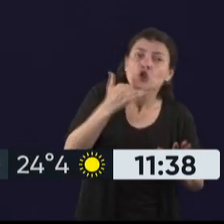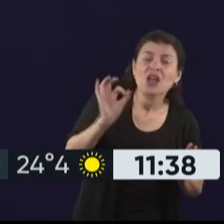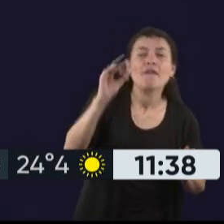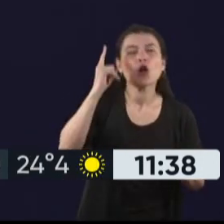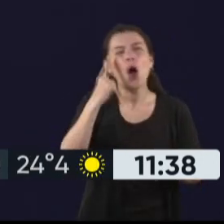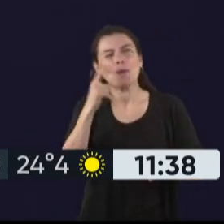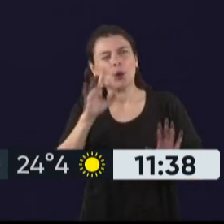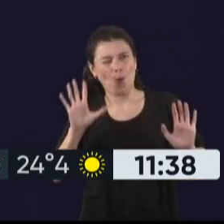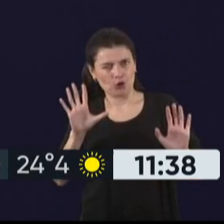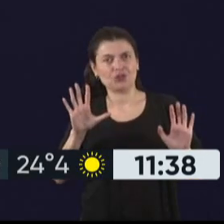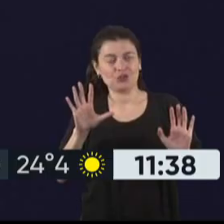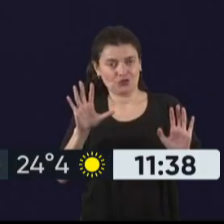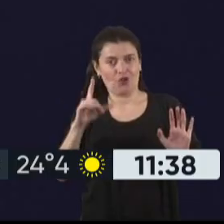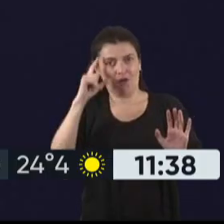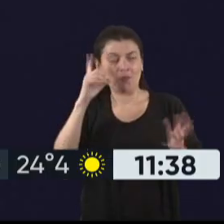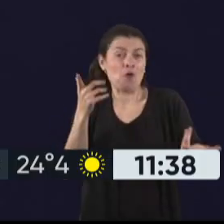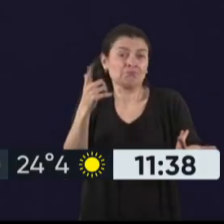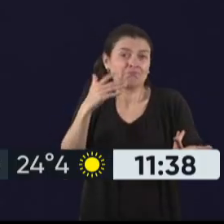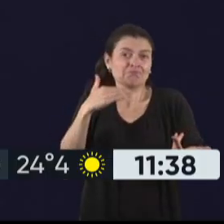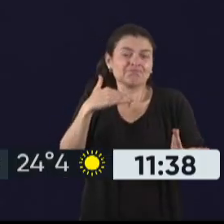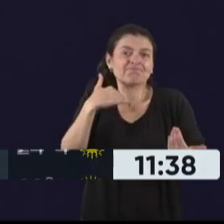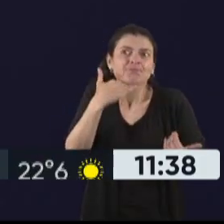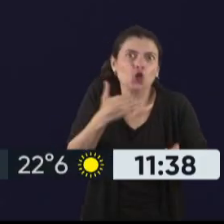veces se confunden por ignorancia y